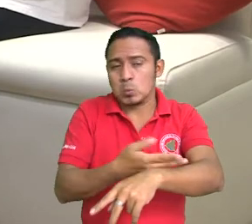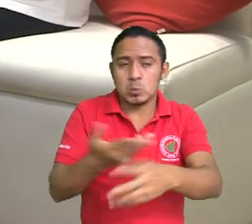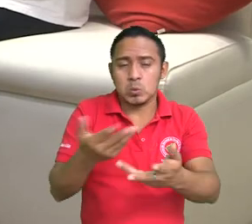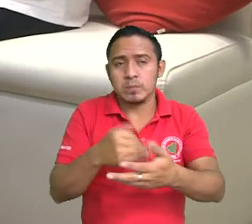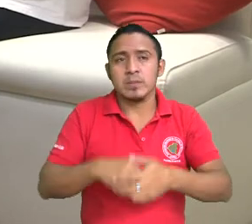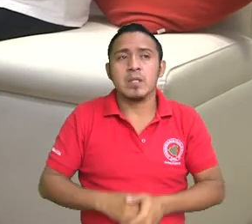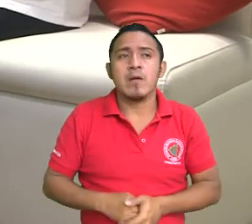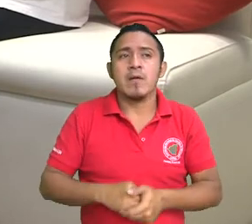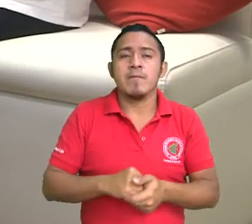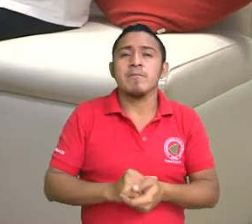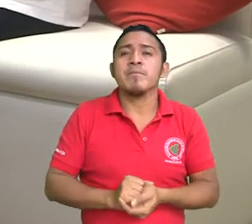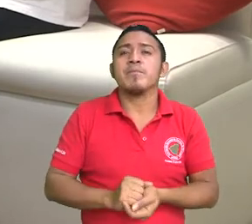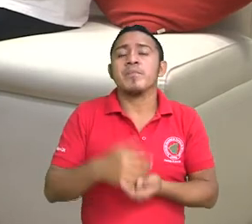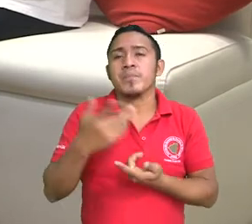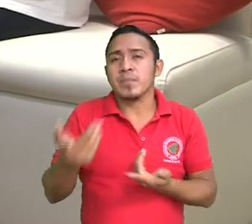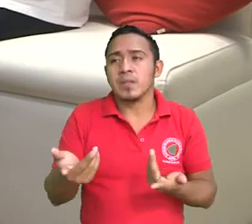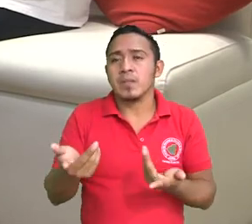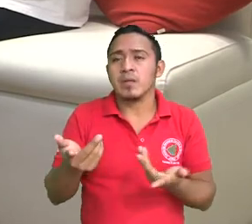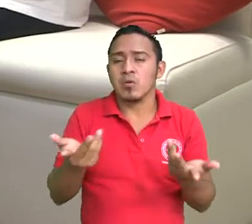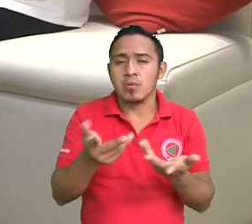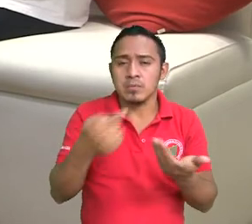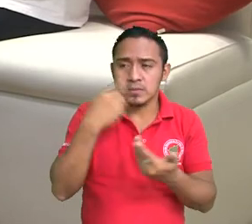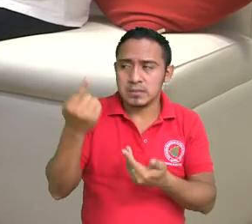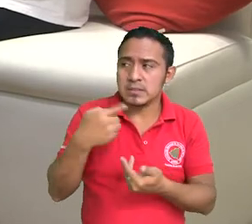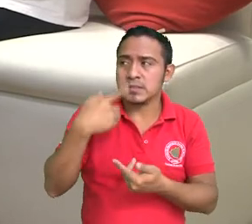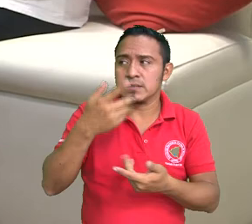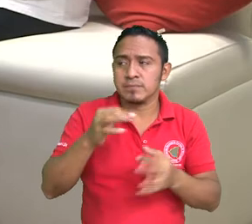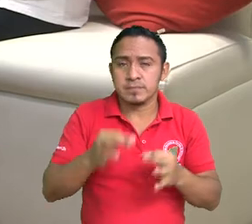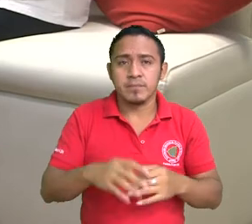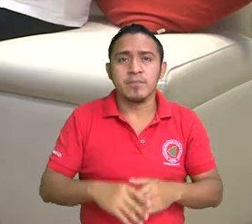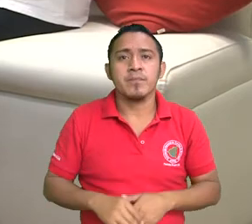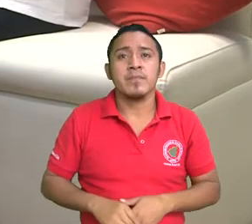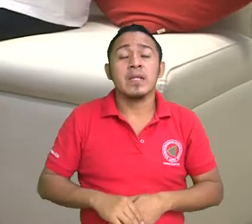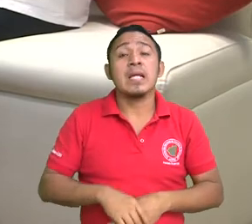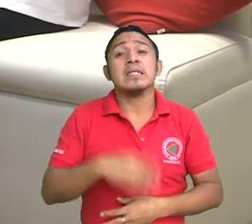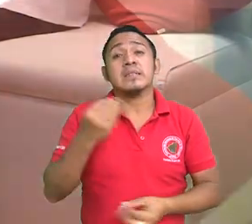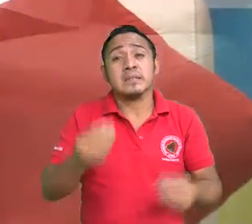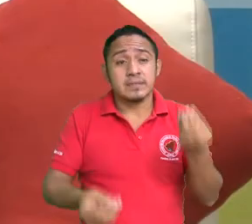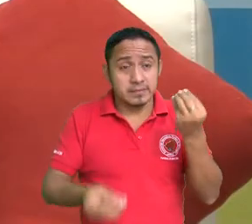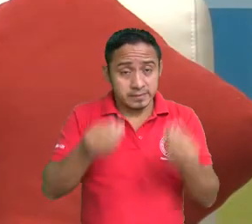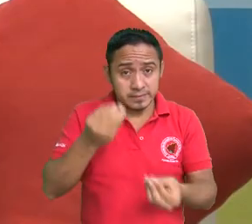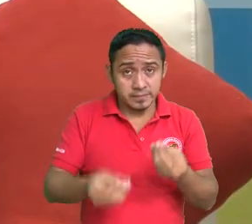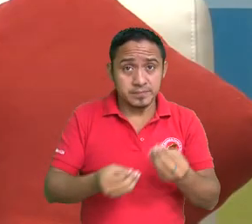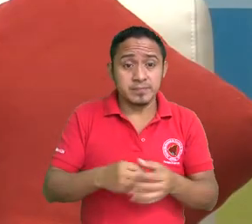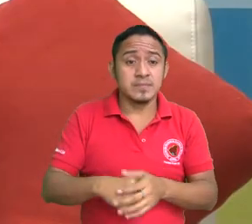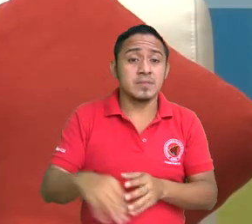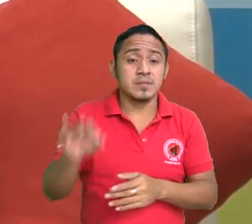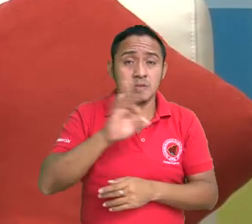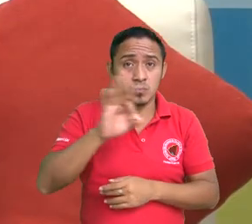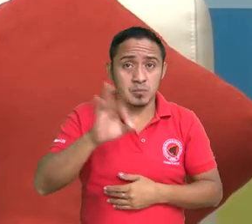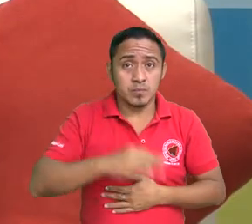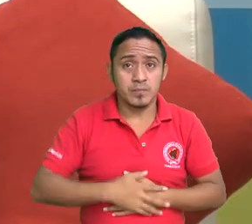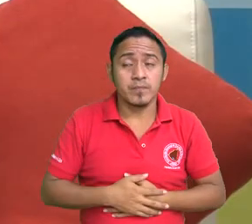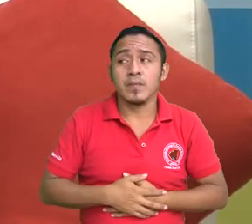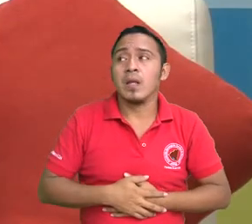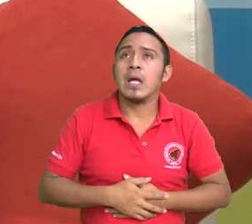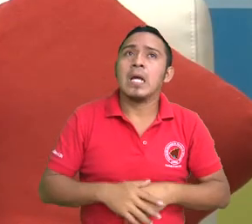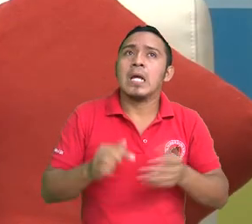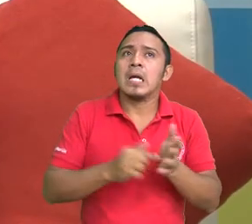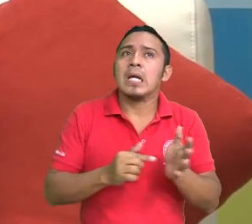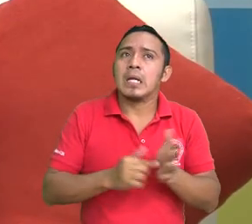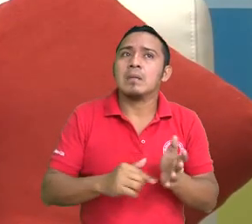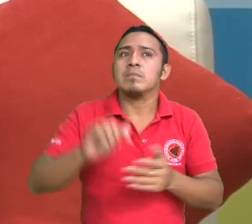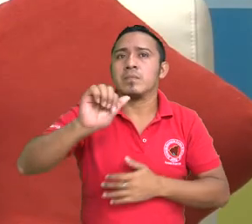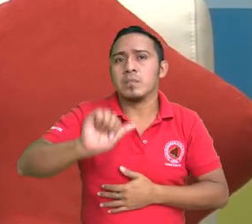de tratamiento es el que usted le orienta? Pues eso depende, como te digo, de la condición que tenga, porque si es una